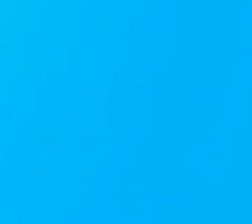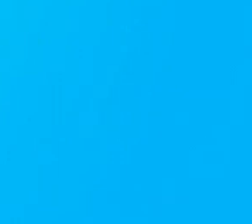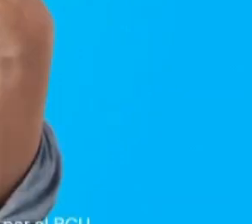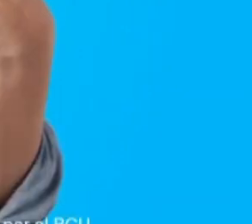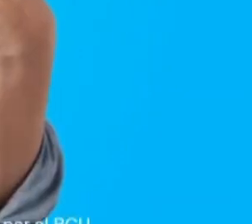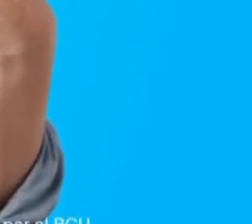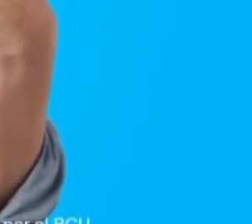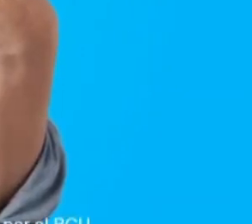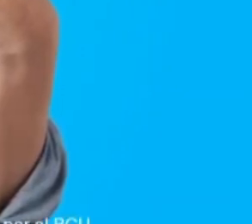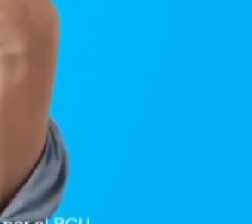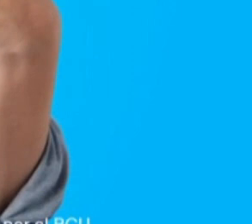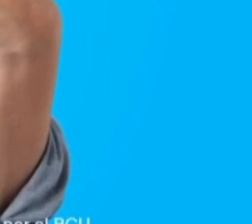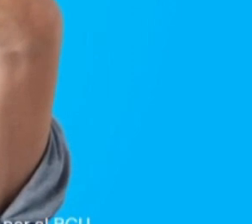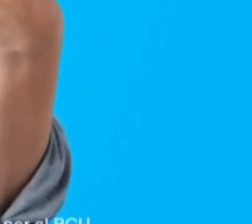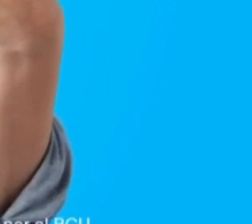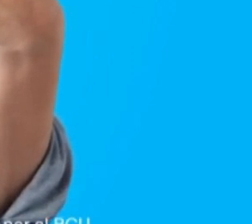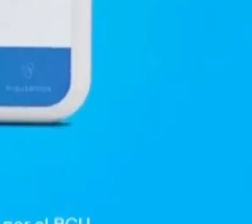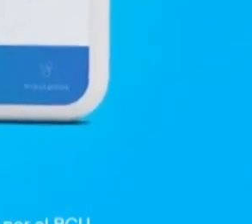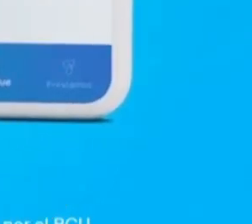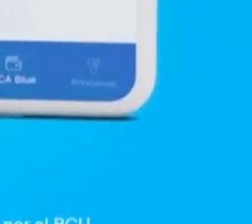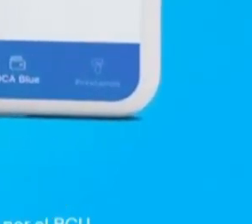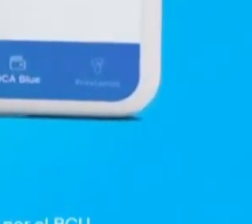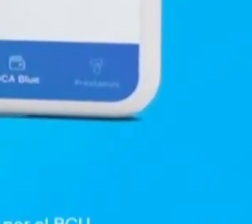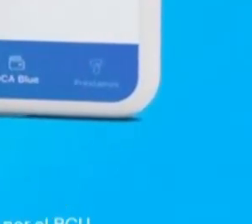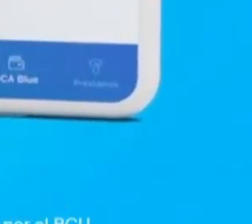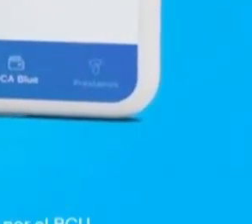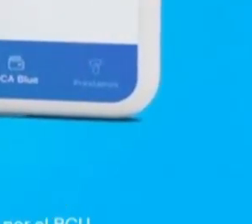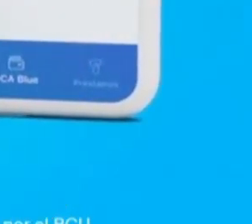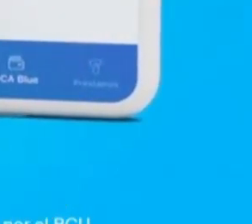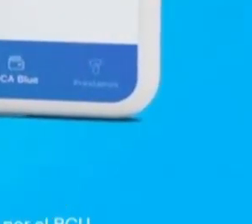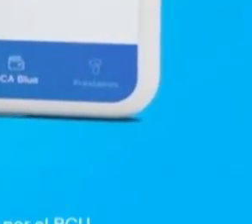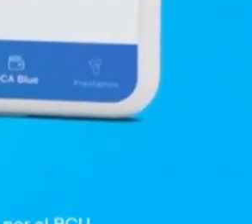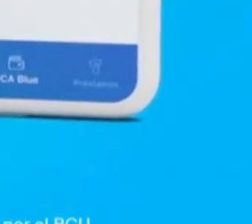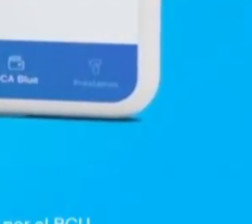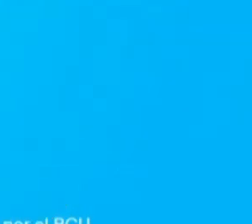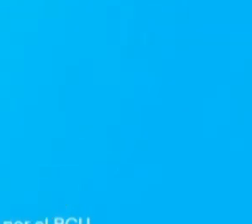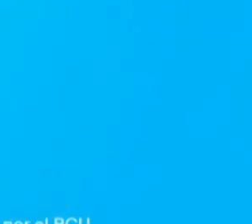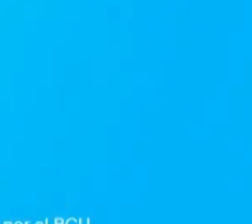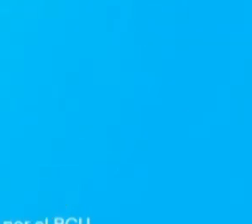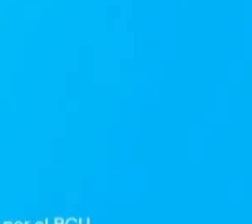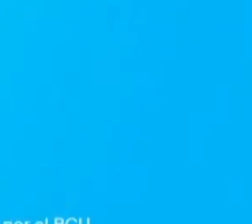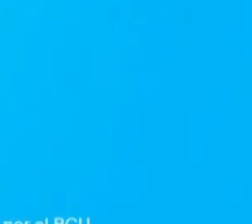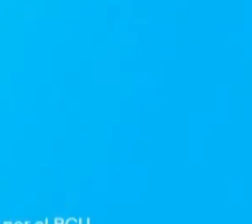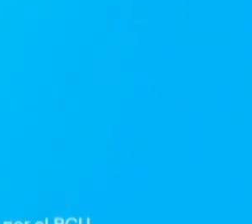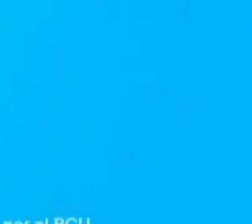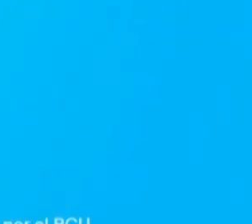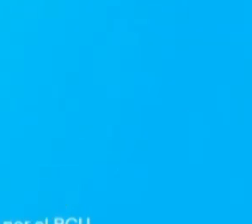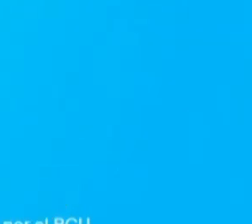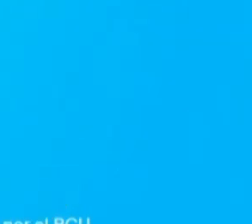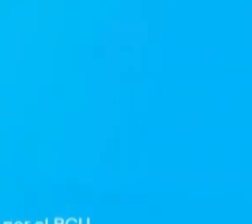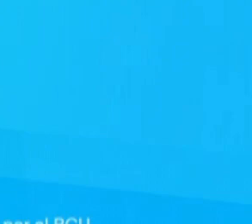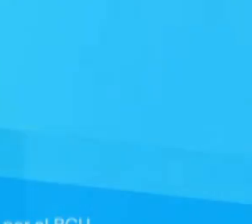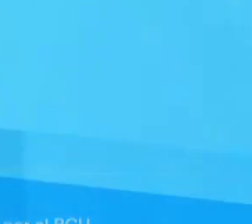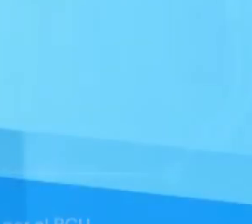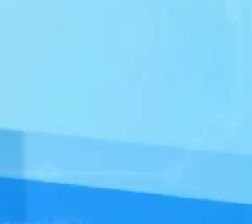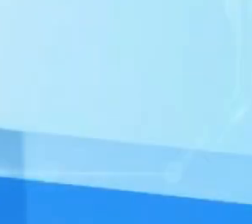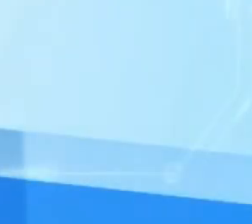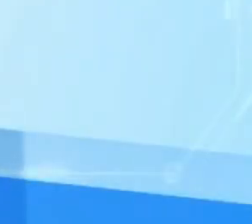Presenta Oka Blue, una cuenta gratis para siempre. Abrila fácil y 100% digital por WhatsApp.